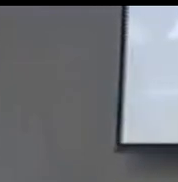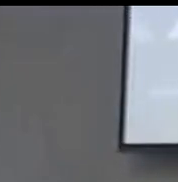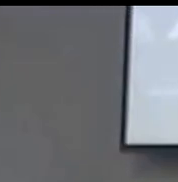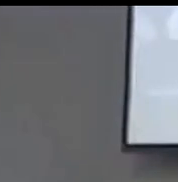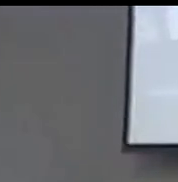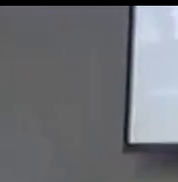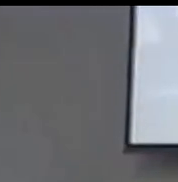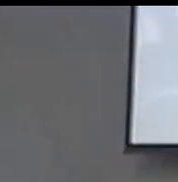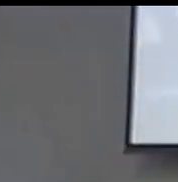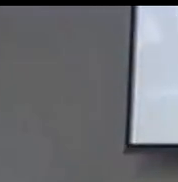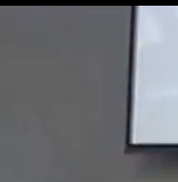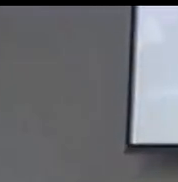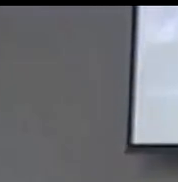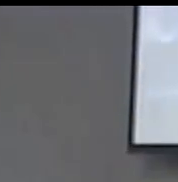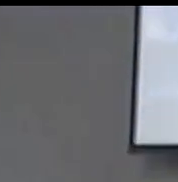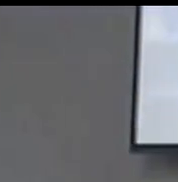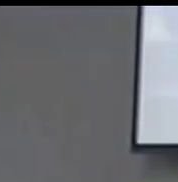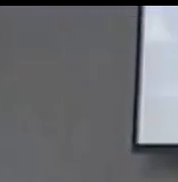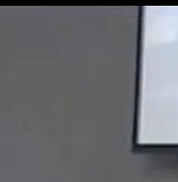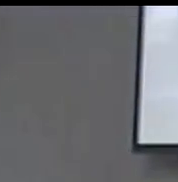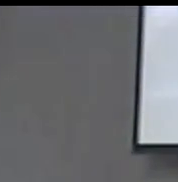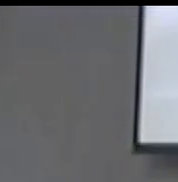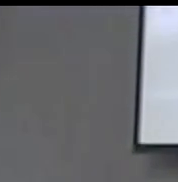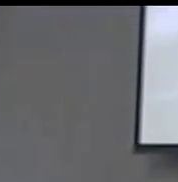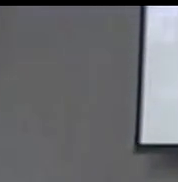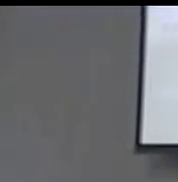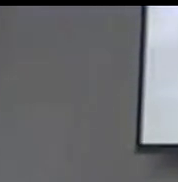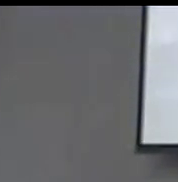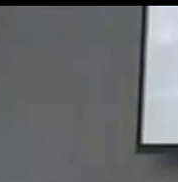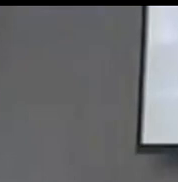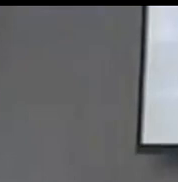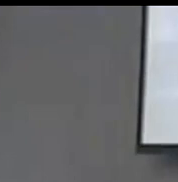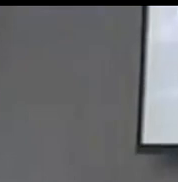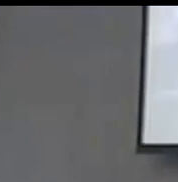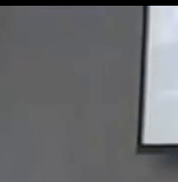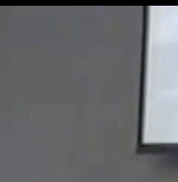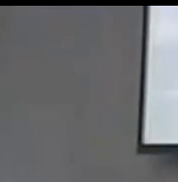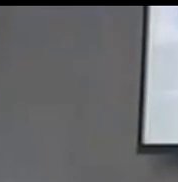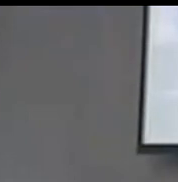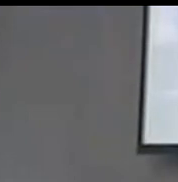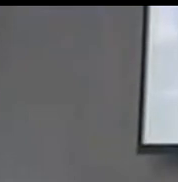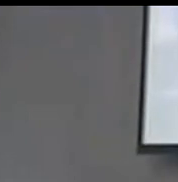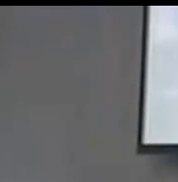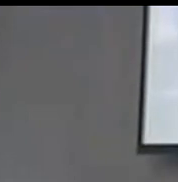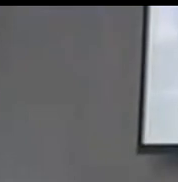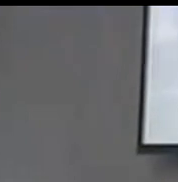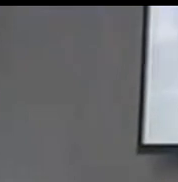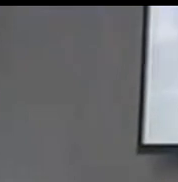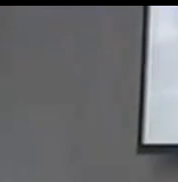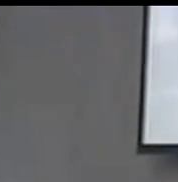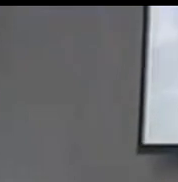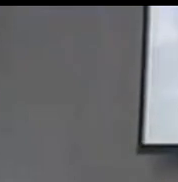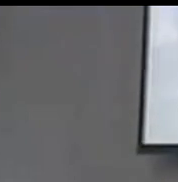es de manera muy simple es discrepancia entre dos posturas y se crea el conflicto